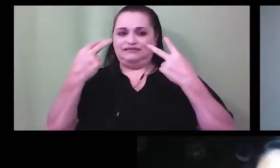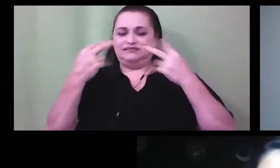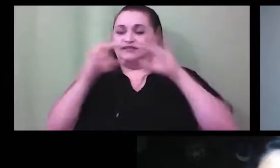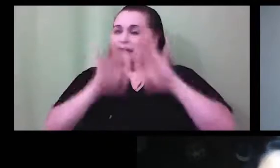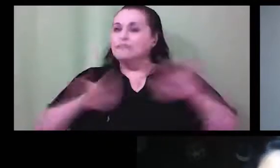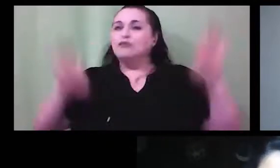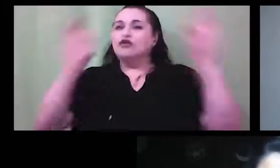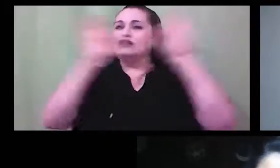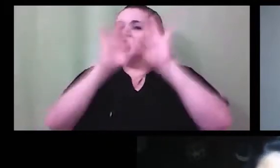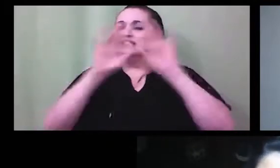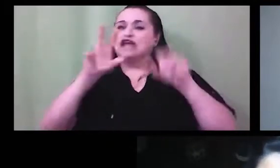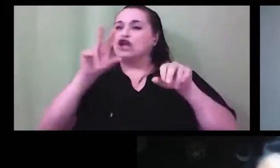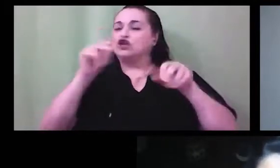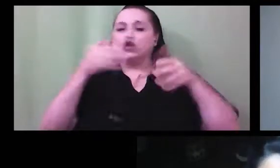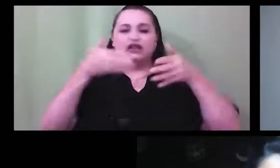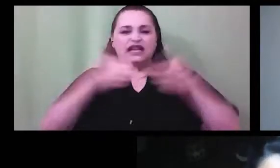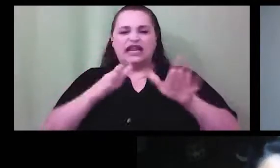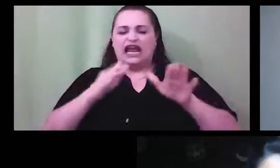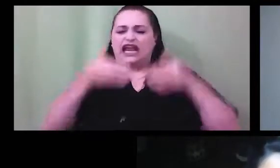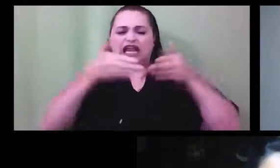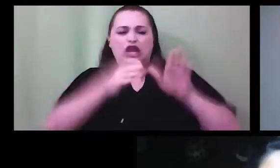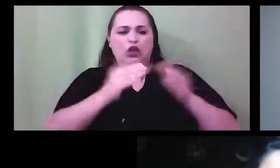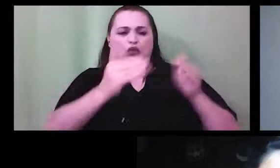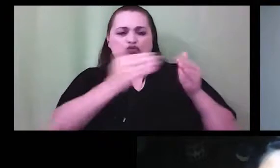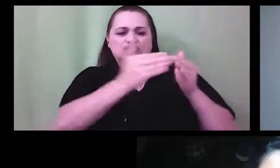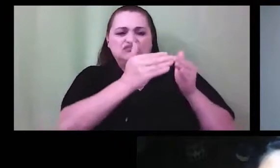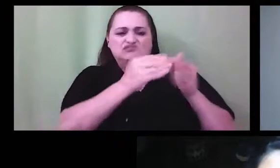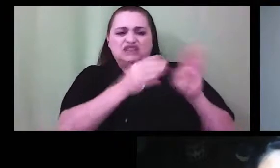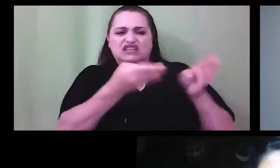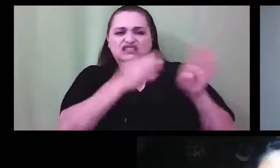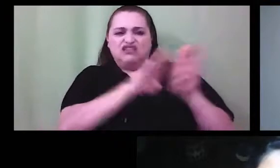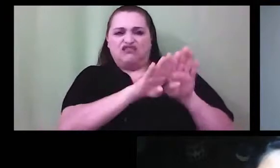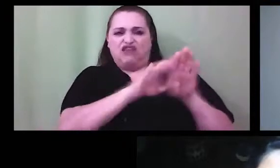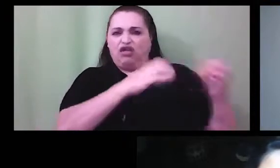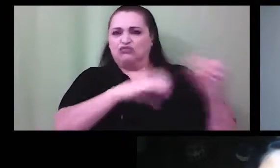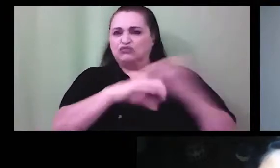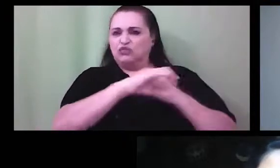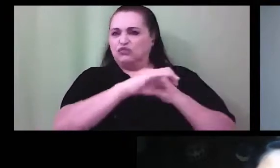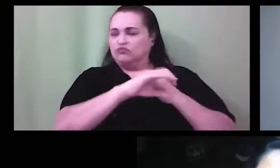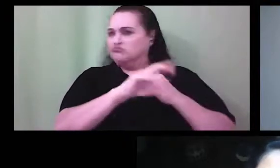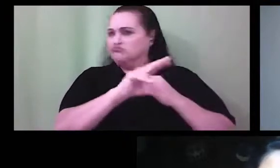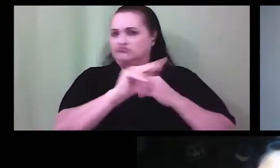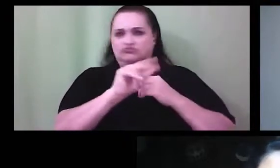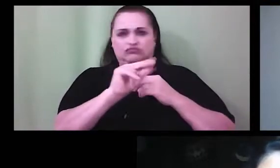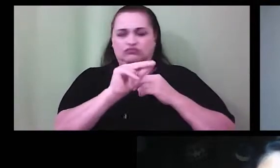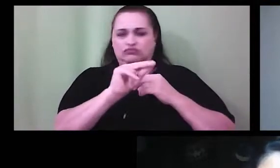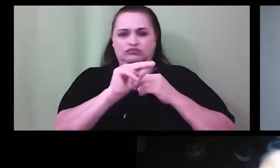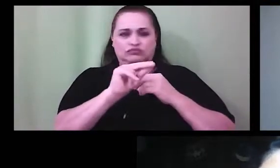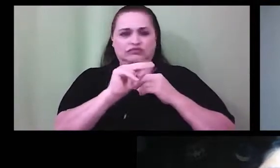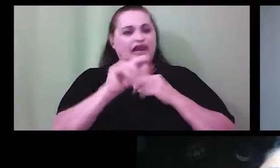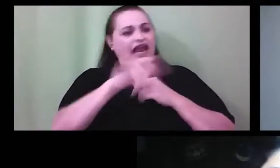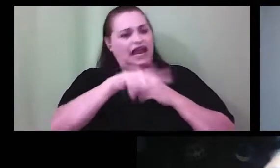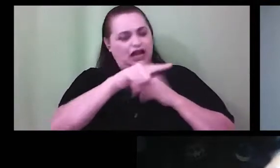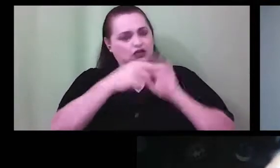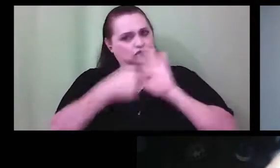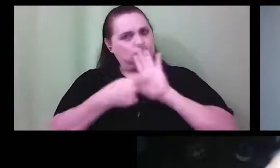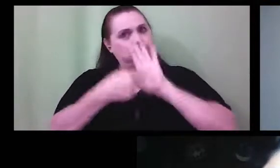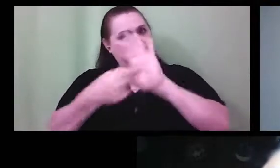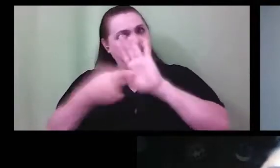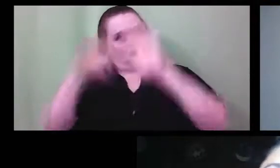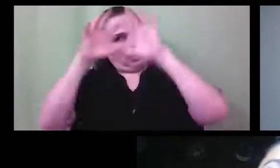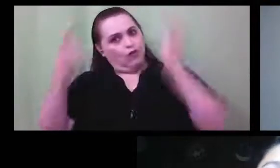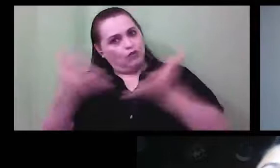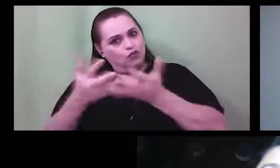de no tener a nuestros hijos en un rincón o encerrados, que ellos estén expuestos al mundo, a todo lo que